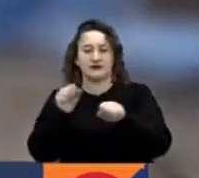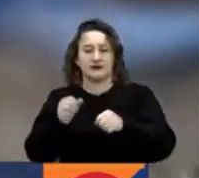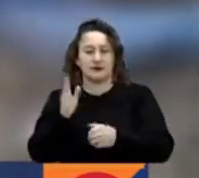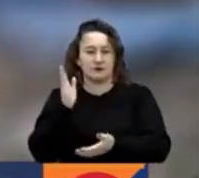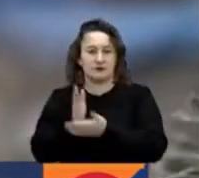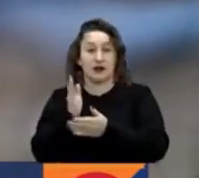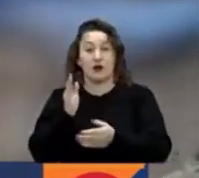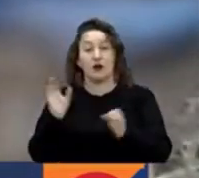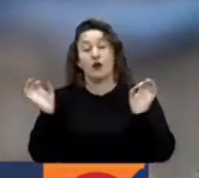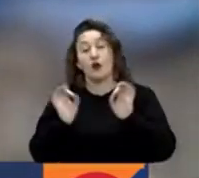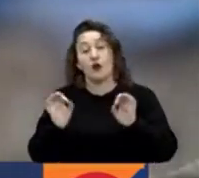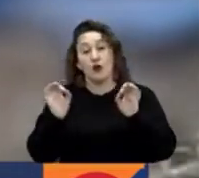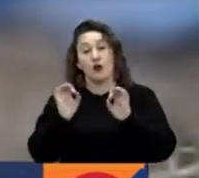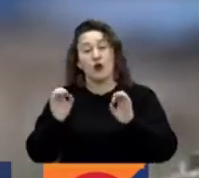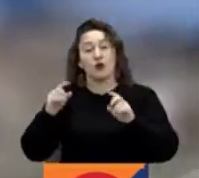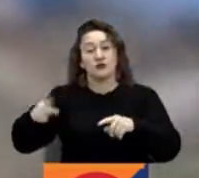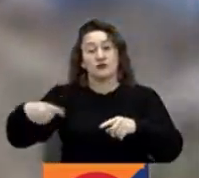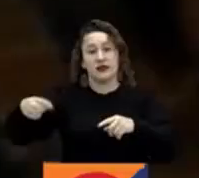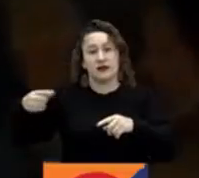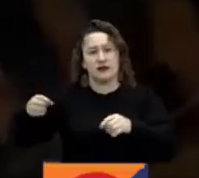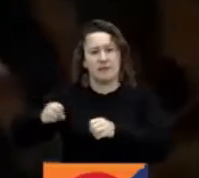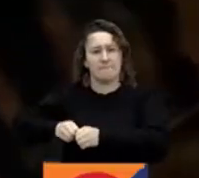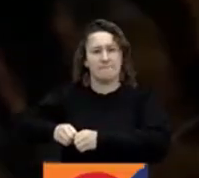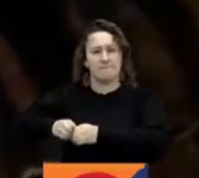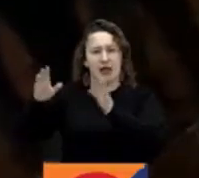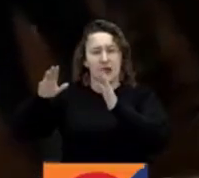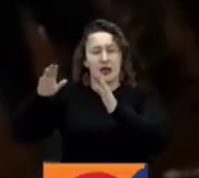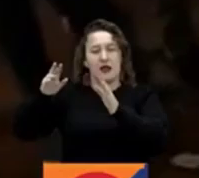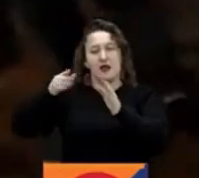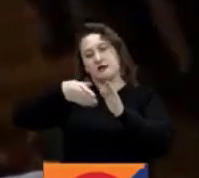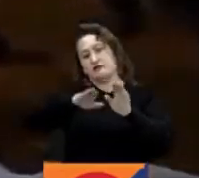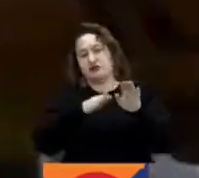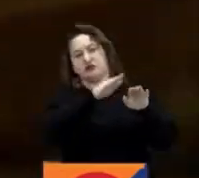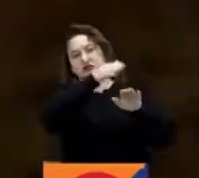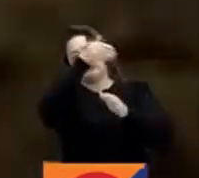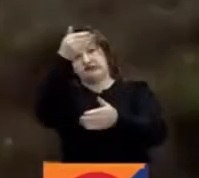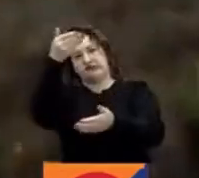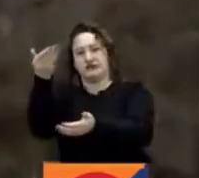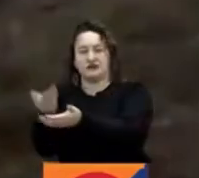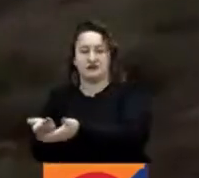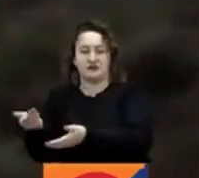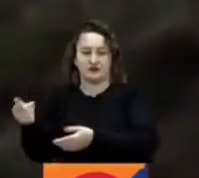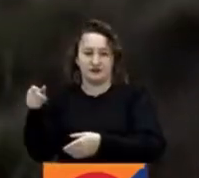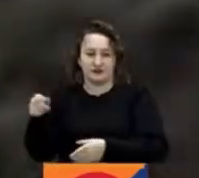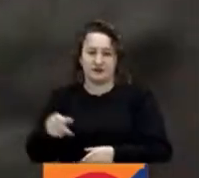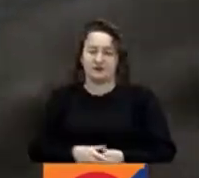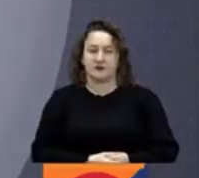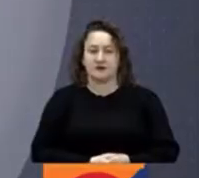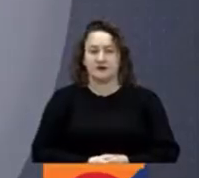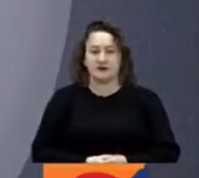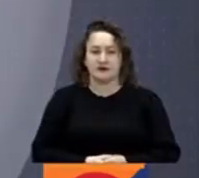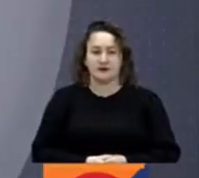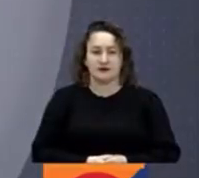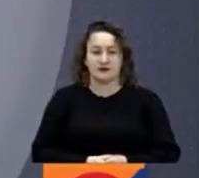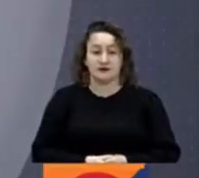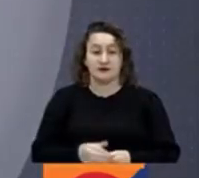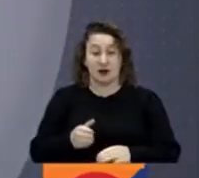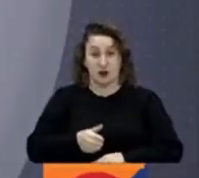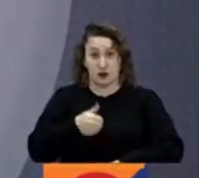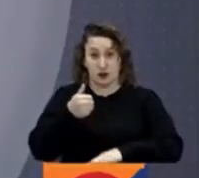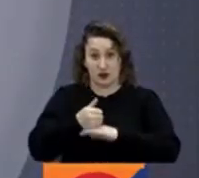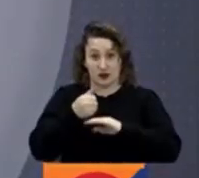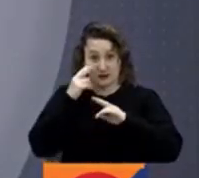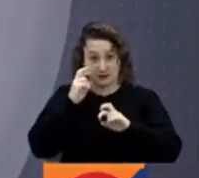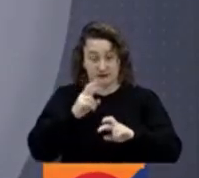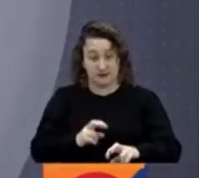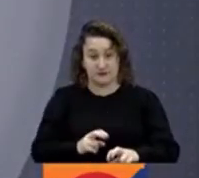refiere al estallido de una llanta que habría provocado la salida del vehículo de la carretera y su posterior volcamiento. Las autoridades investigan el